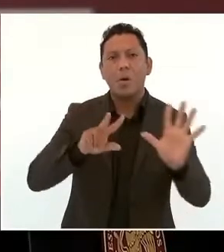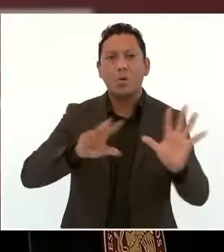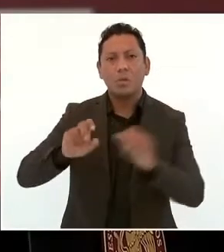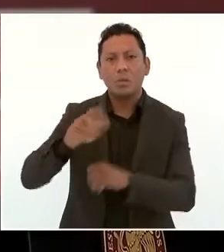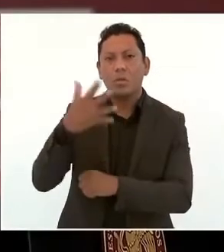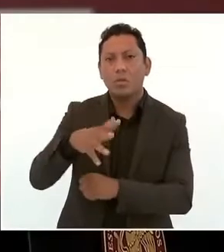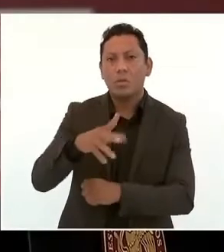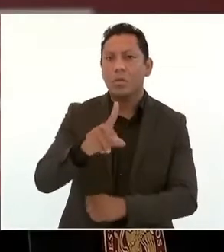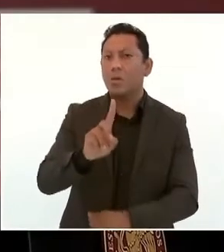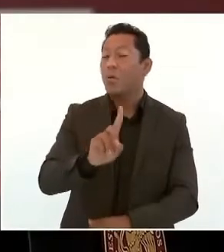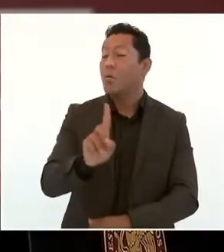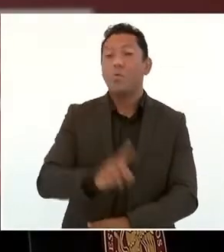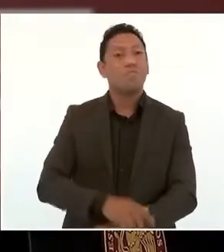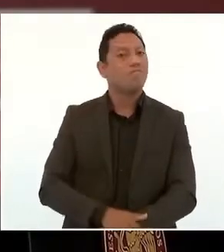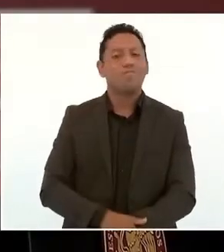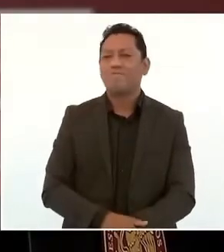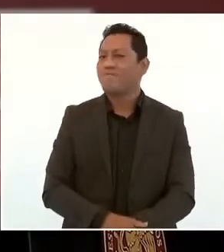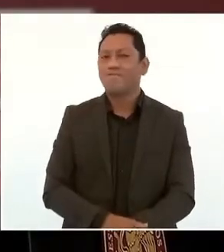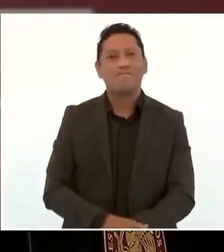No,